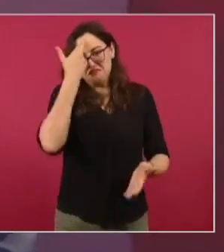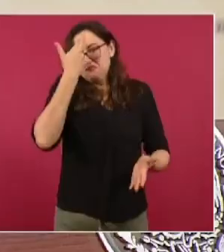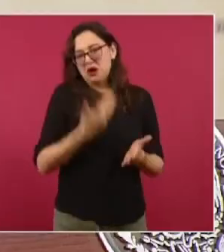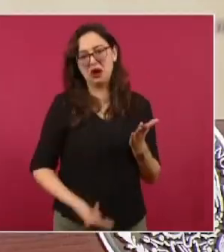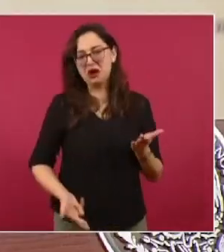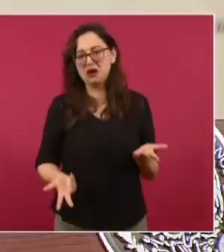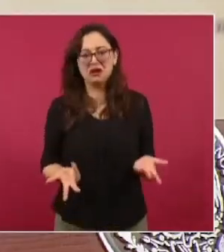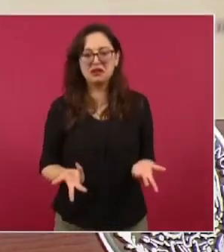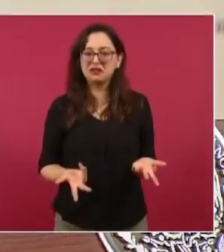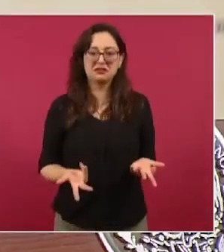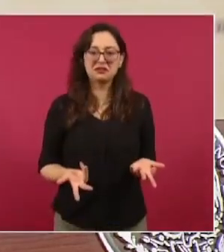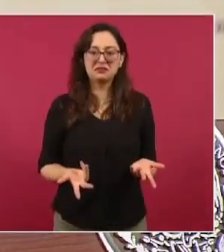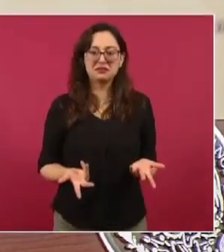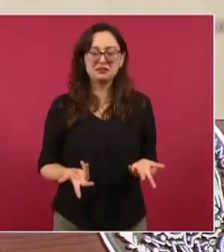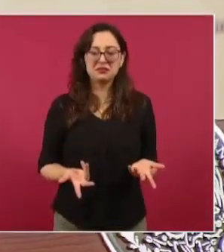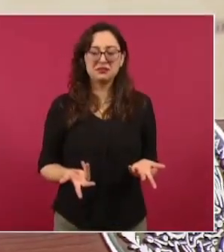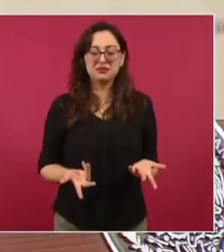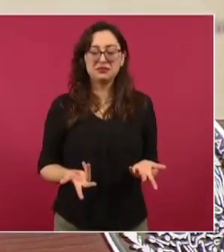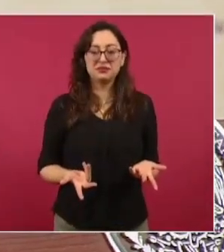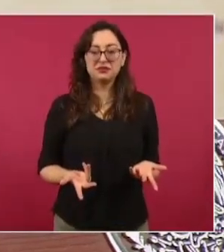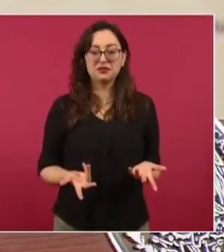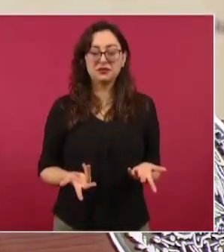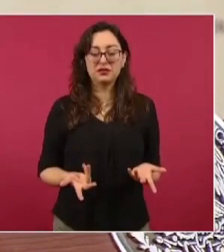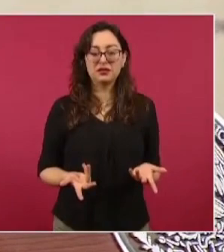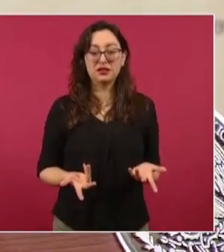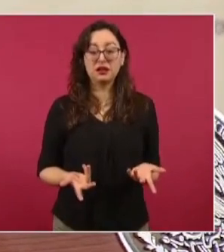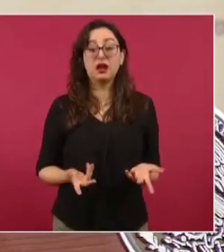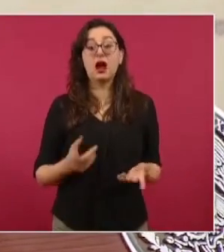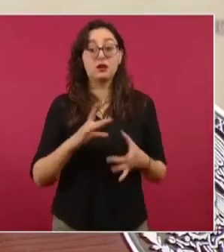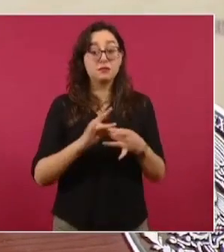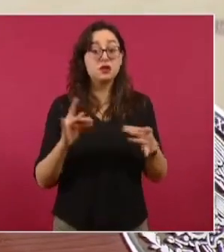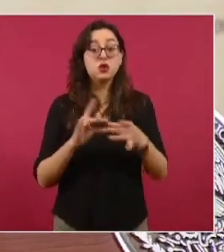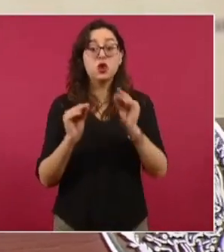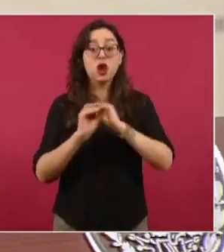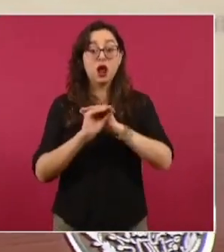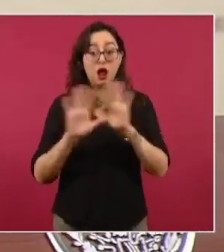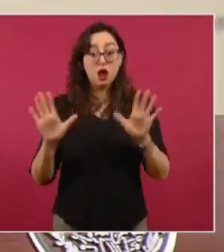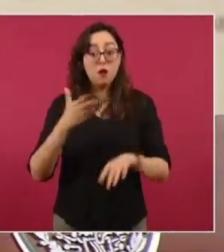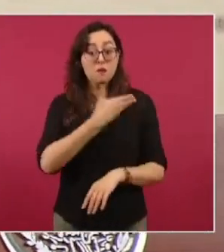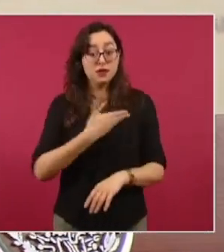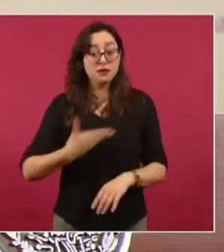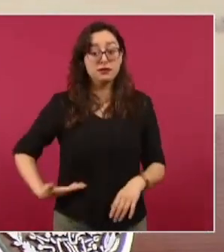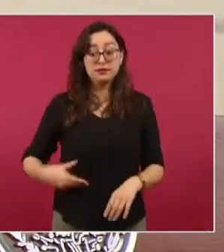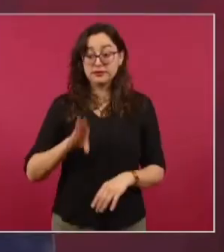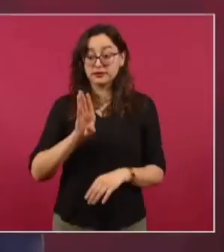no es el pensamiento del presidente Biden